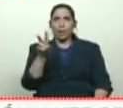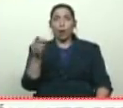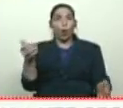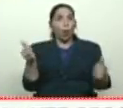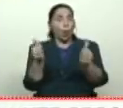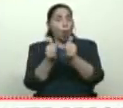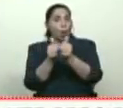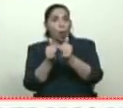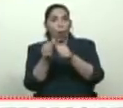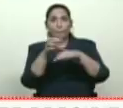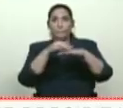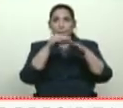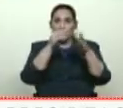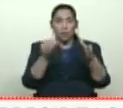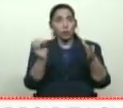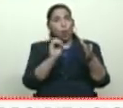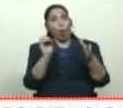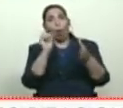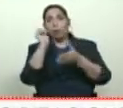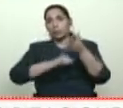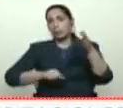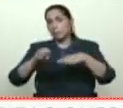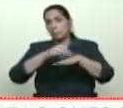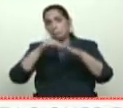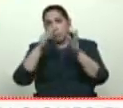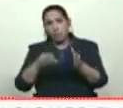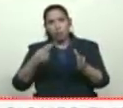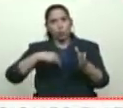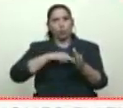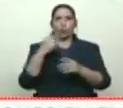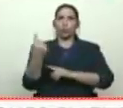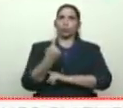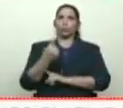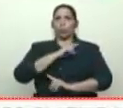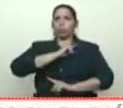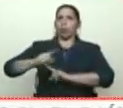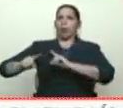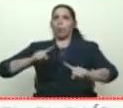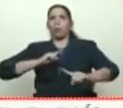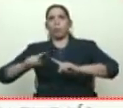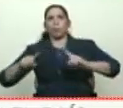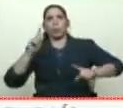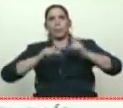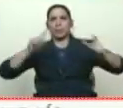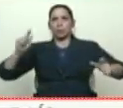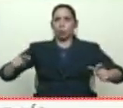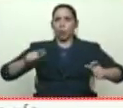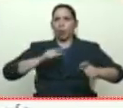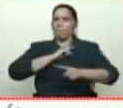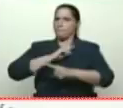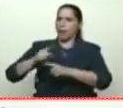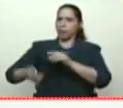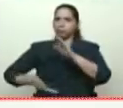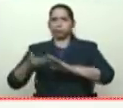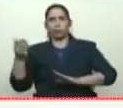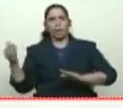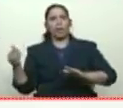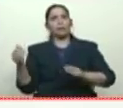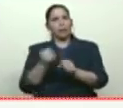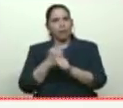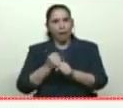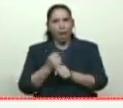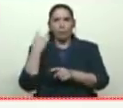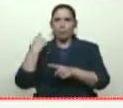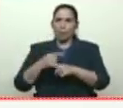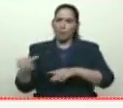Lo que es que el presidente ha ordenado que nosotros no estamos solo para ordenarle a nuestra gente que vaya a trabajar, sino que los ministros tenemos que ir para la calle a